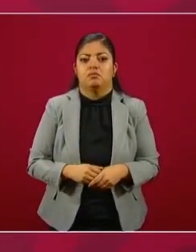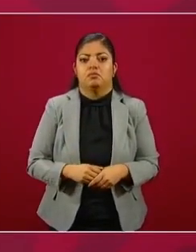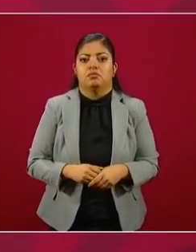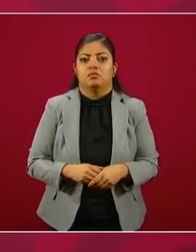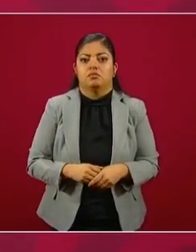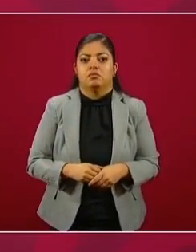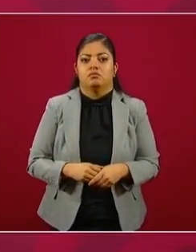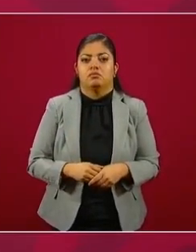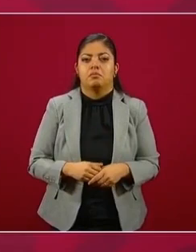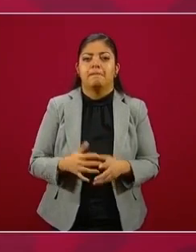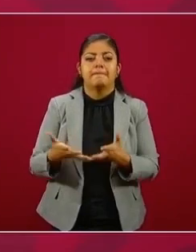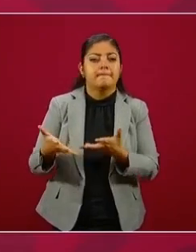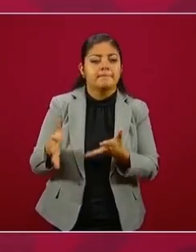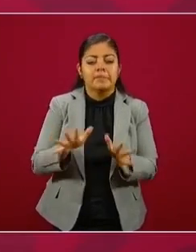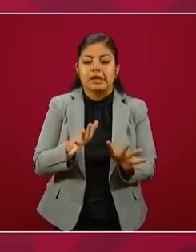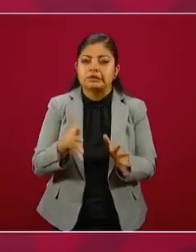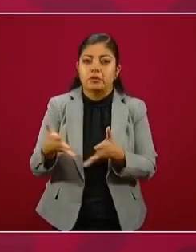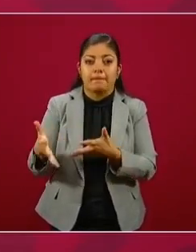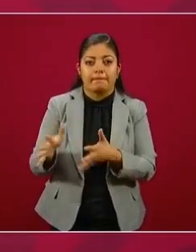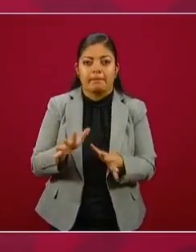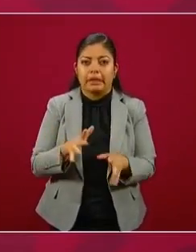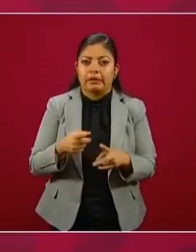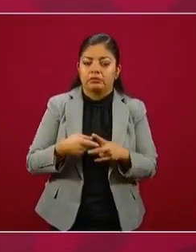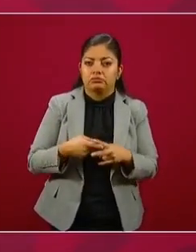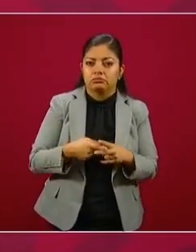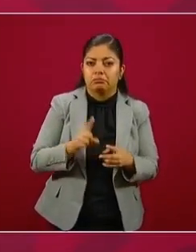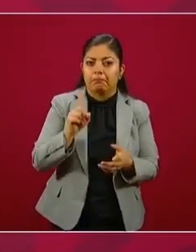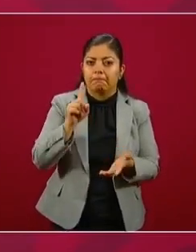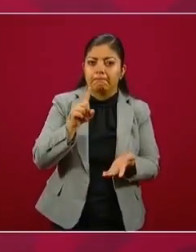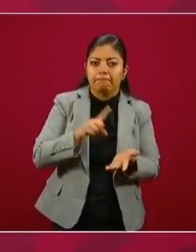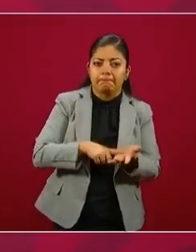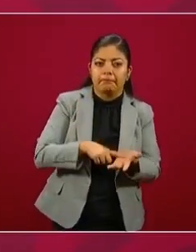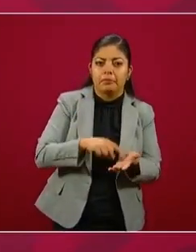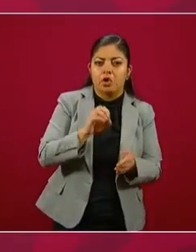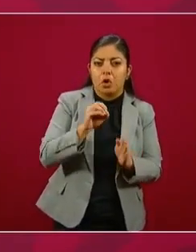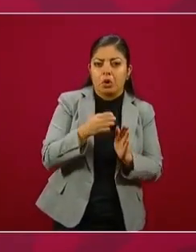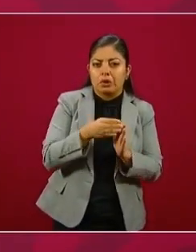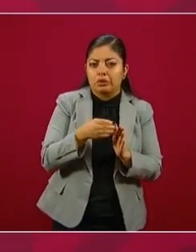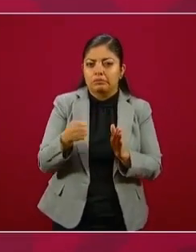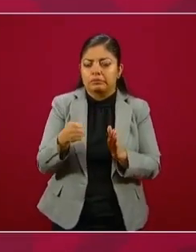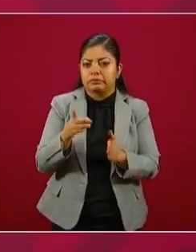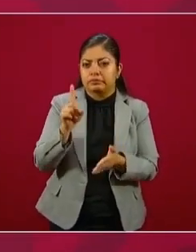como 1.000 o 1.100